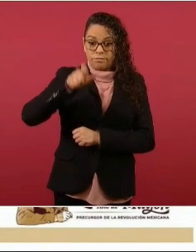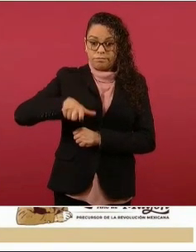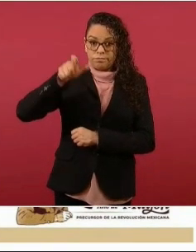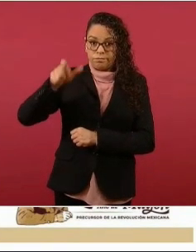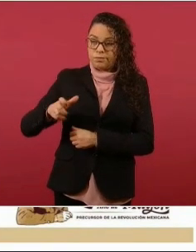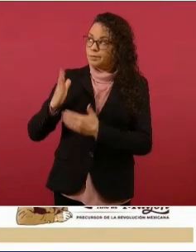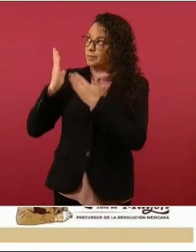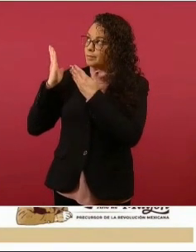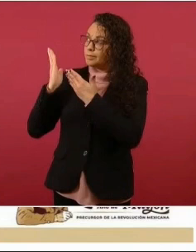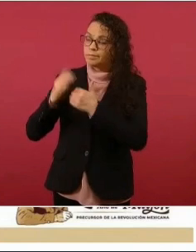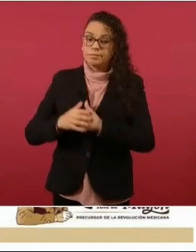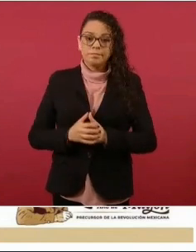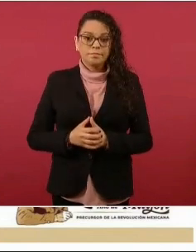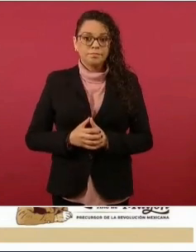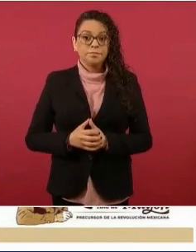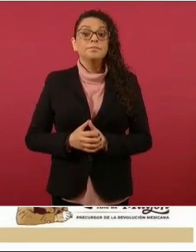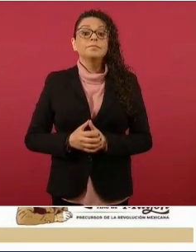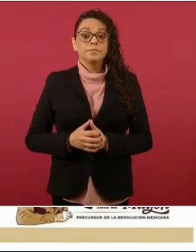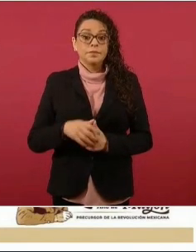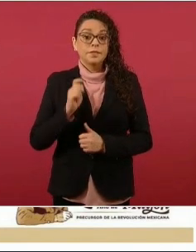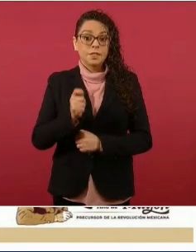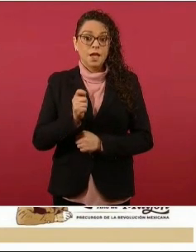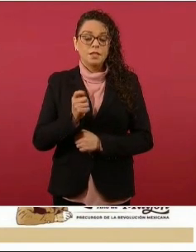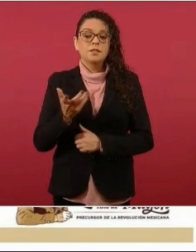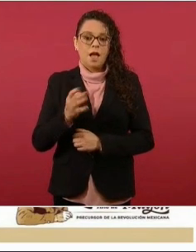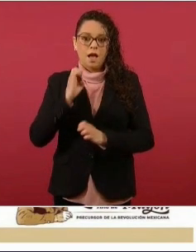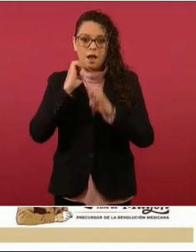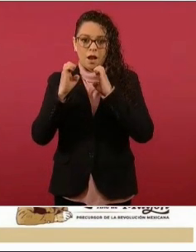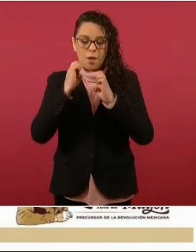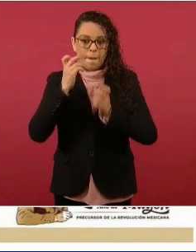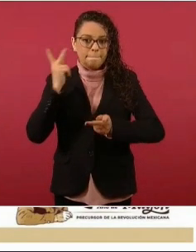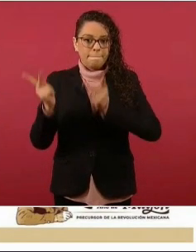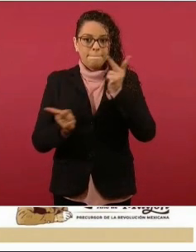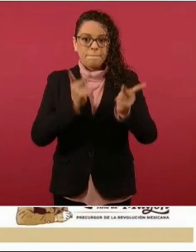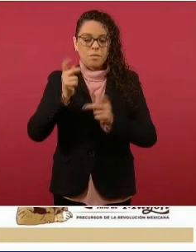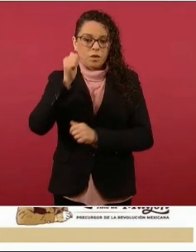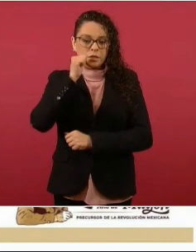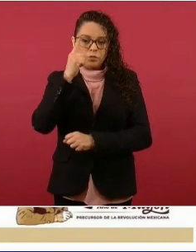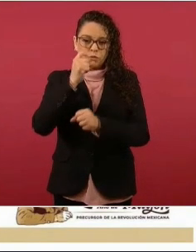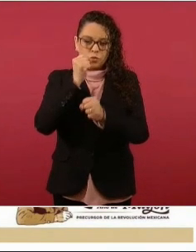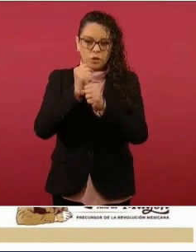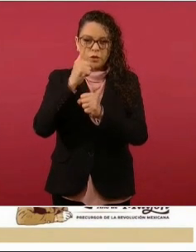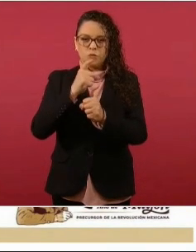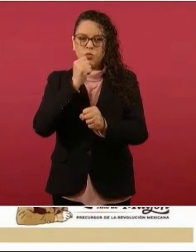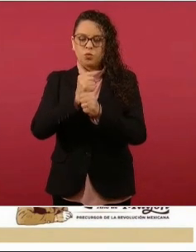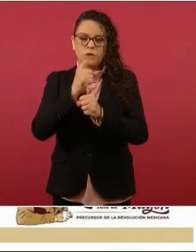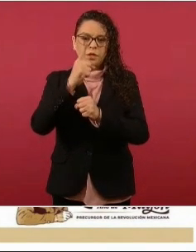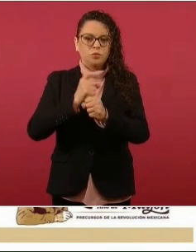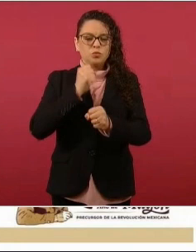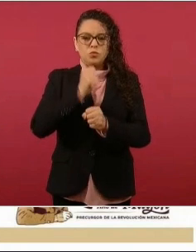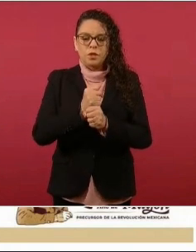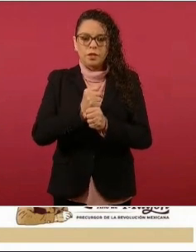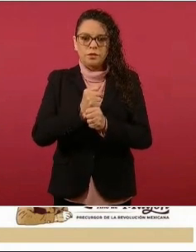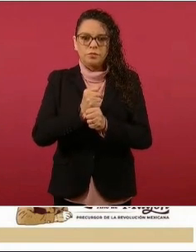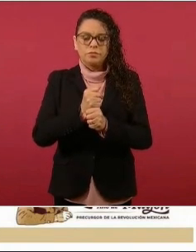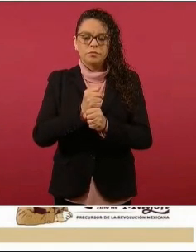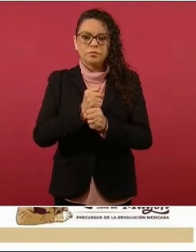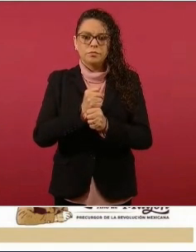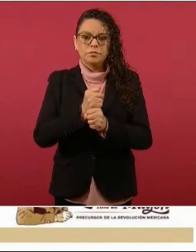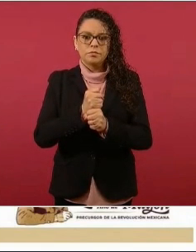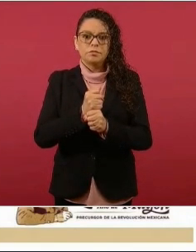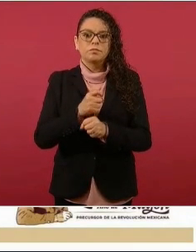apartados: la evaluación, que considera el resultado de la encuesta que se hace anualmente al fin del ciclo previo, de los